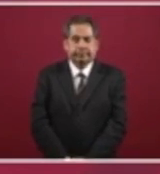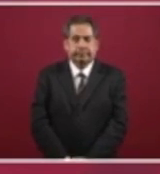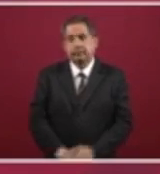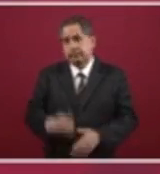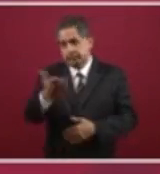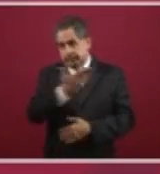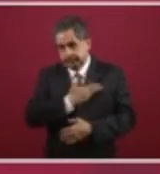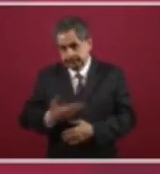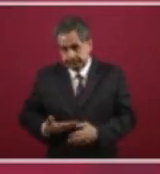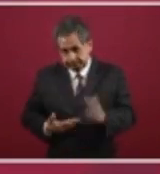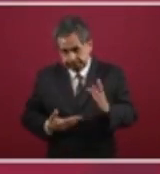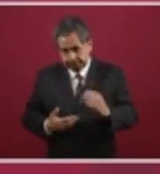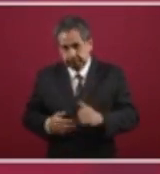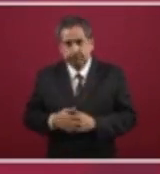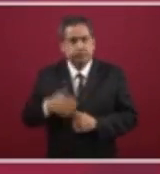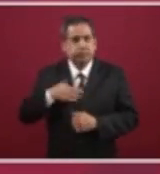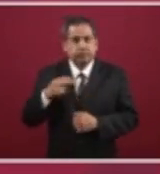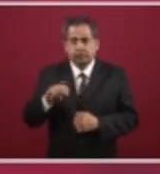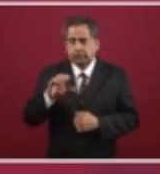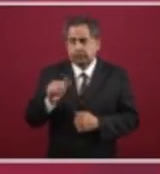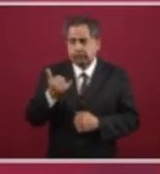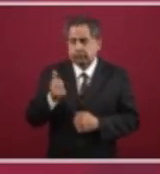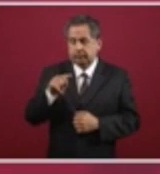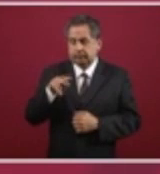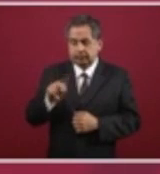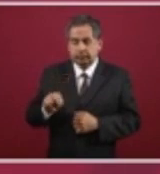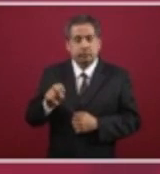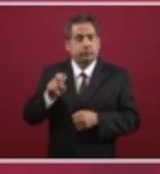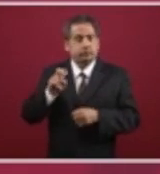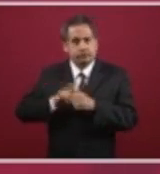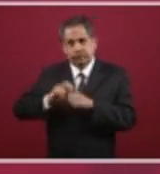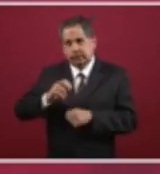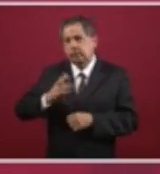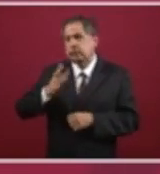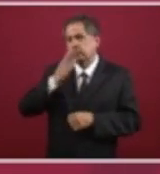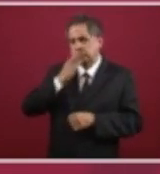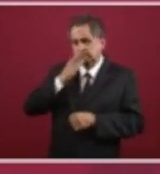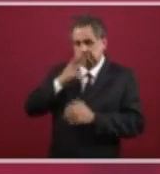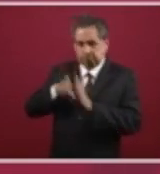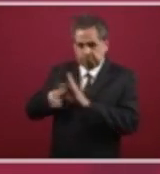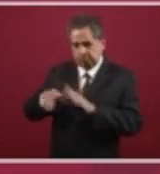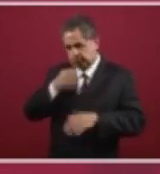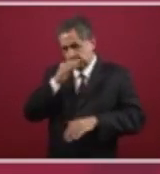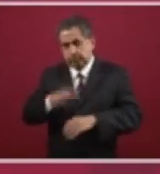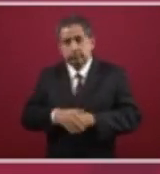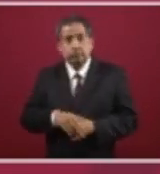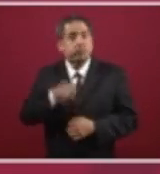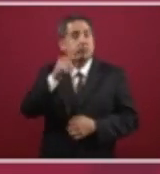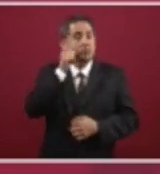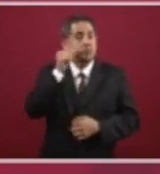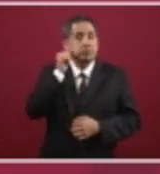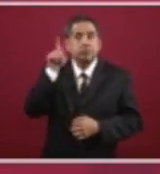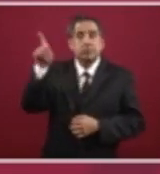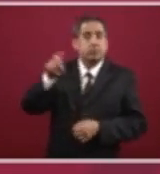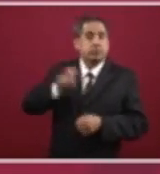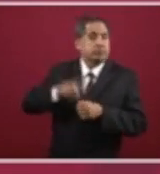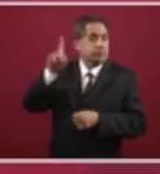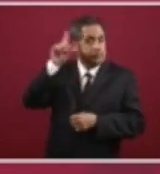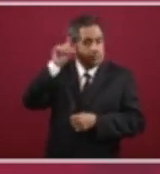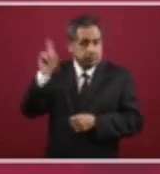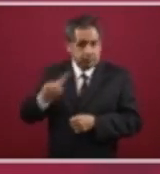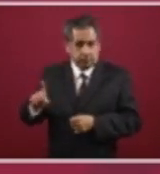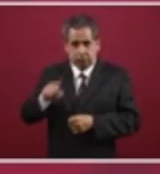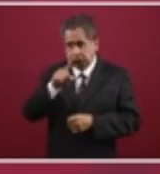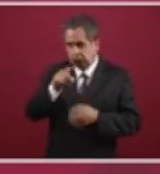Presidente, Cayetano Lucero, de Vigilia Sonora. Usted ayer en Zacatecas habló algo muy